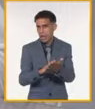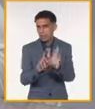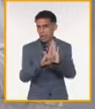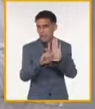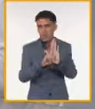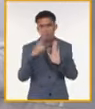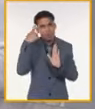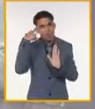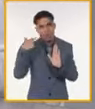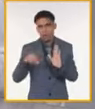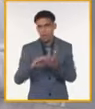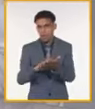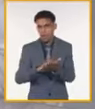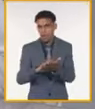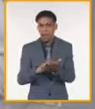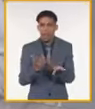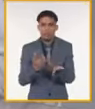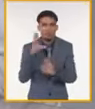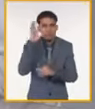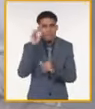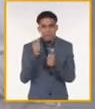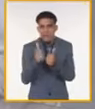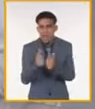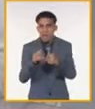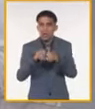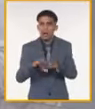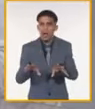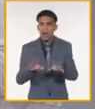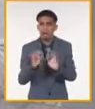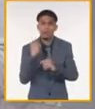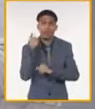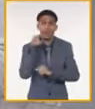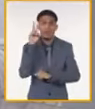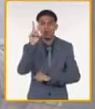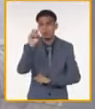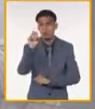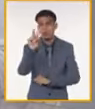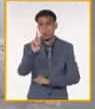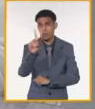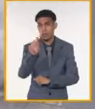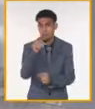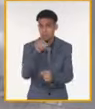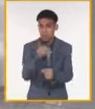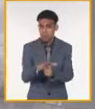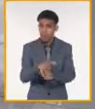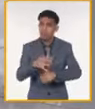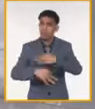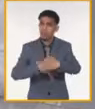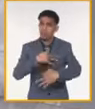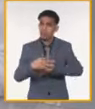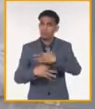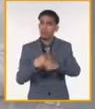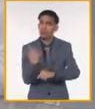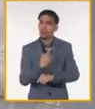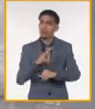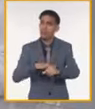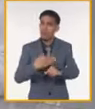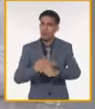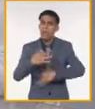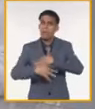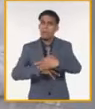legales que quedaron en esas primeras normas emitidas en el 2021 y que desde el principio se dijo vamos a rectificarla vamos a perfeccionarla